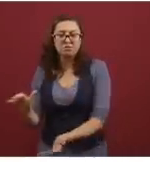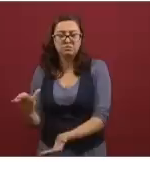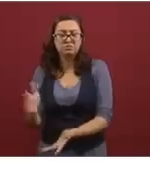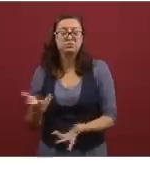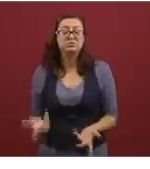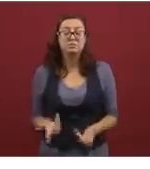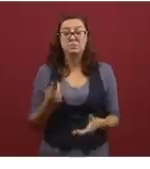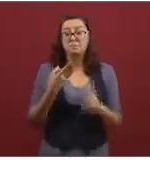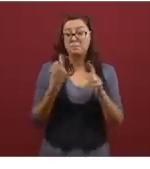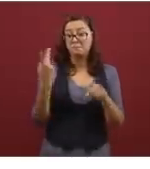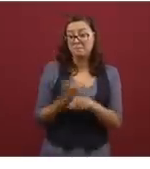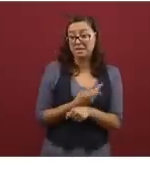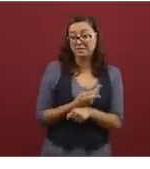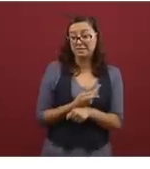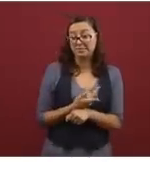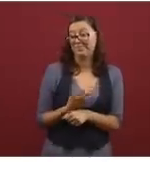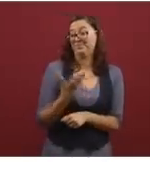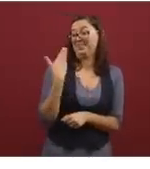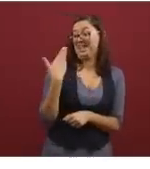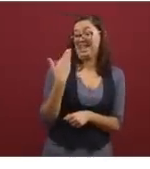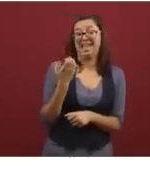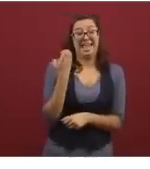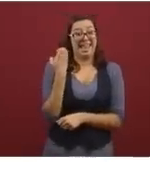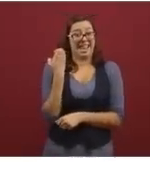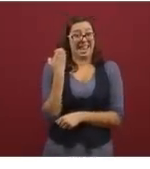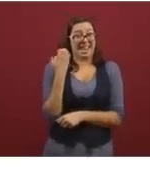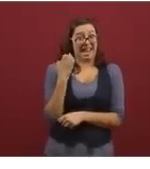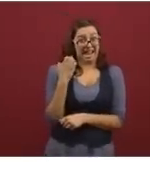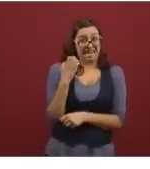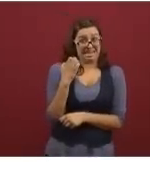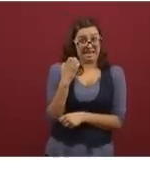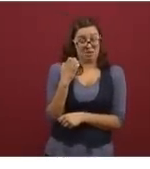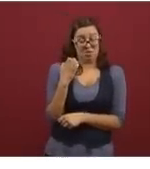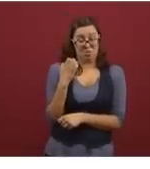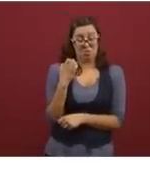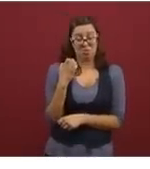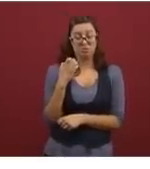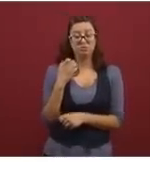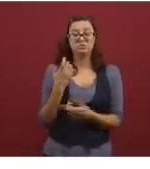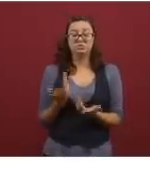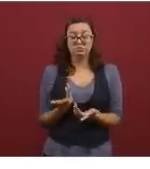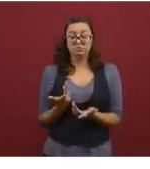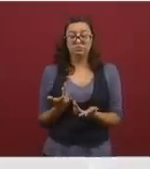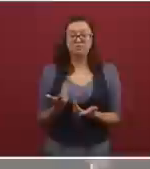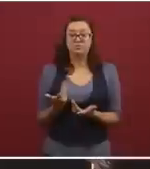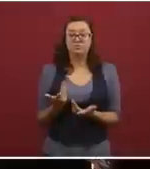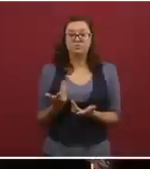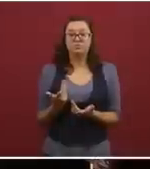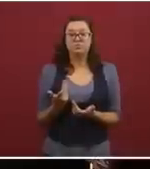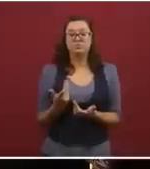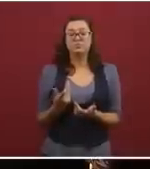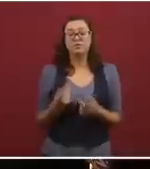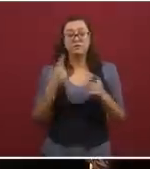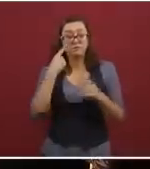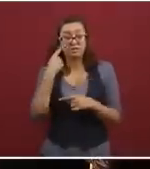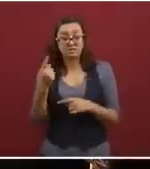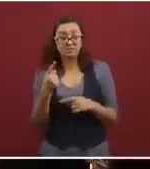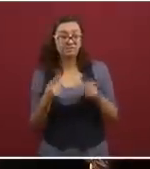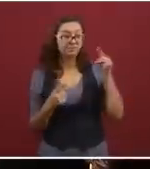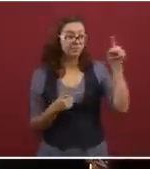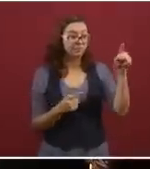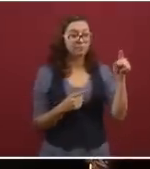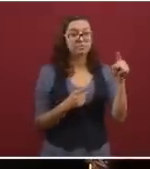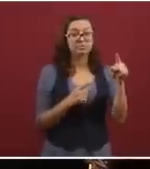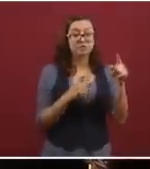en 1.626.000. Lo que se cayó del 2004 a enero del 19 es mayor en